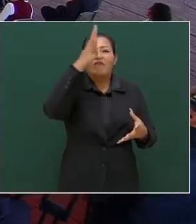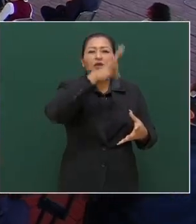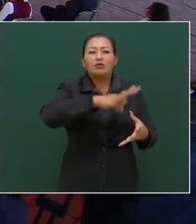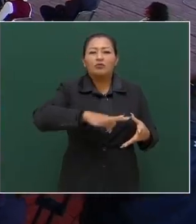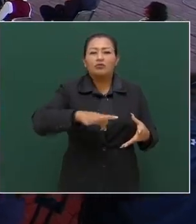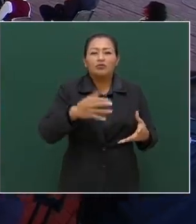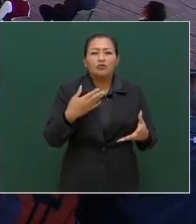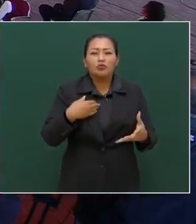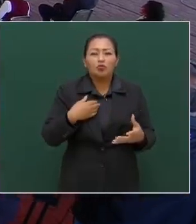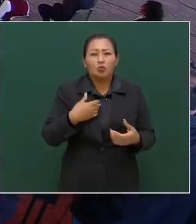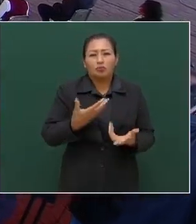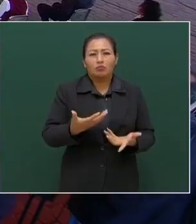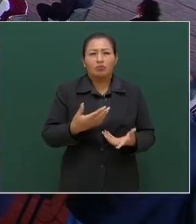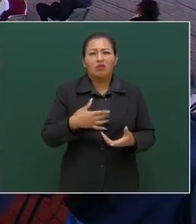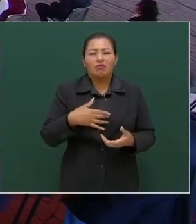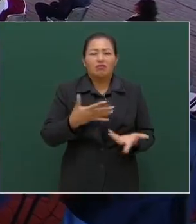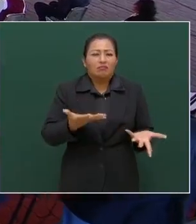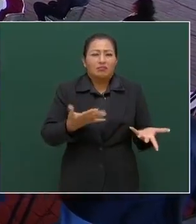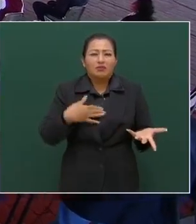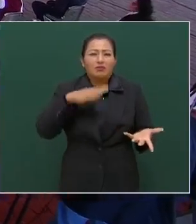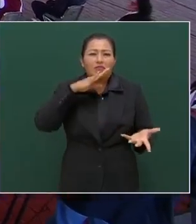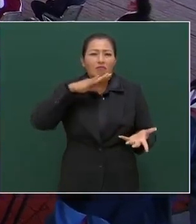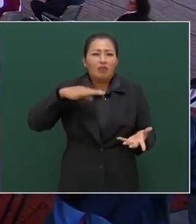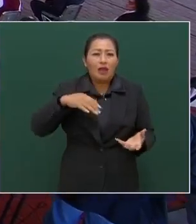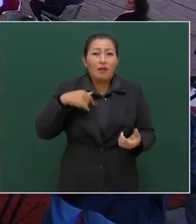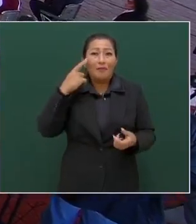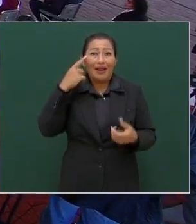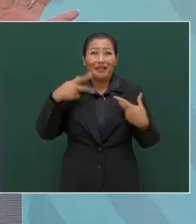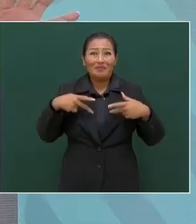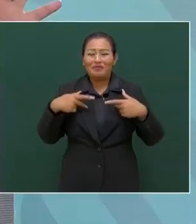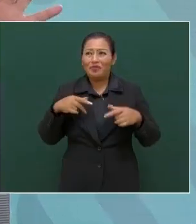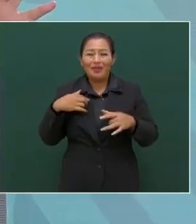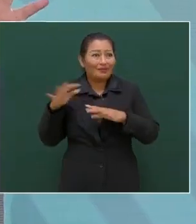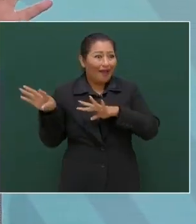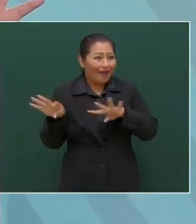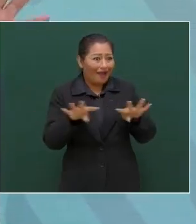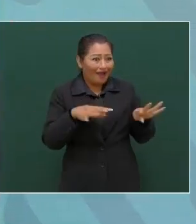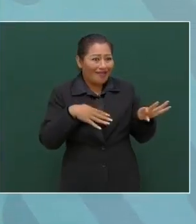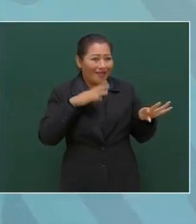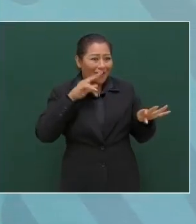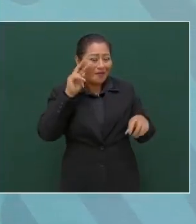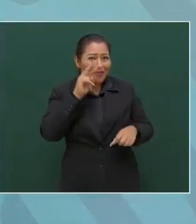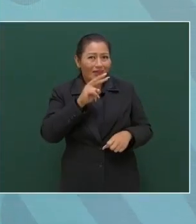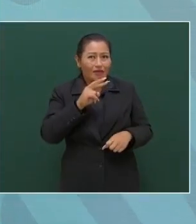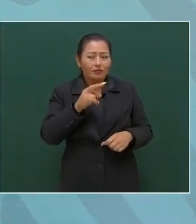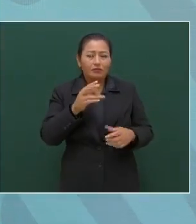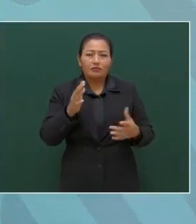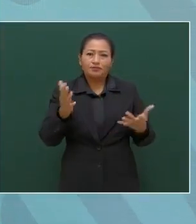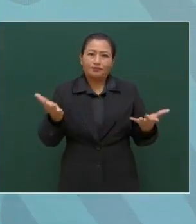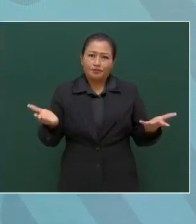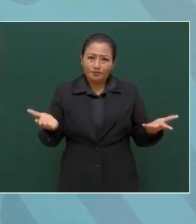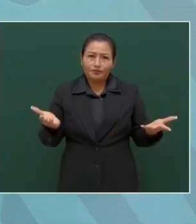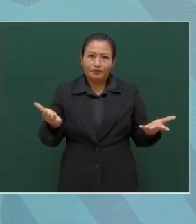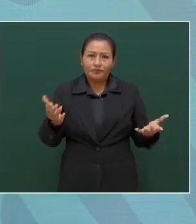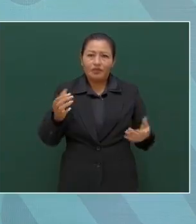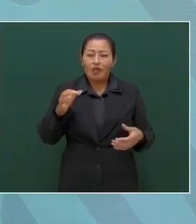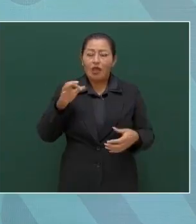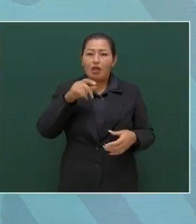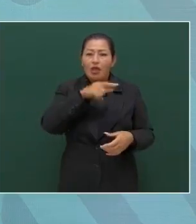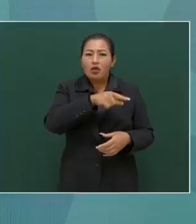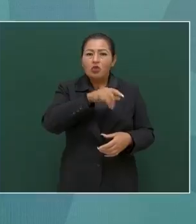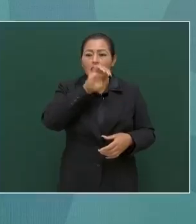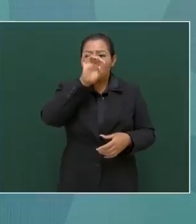simulación, para que volteáramos a ver para otro lado,